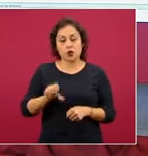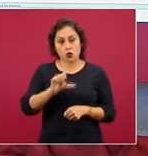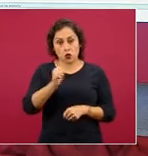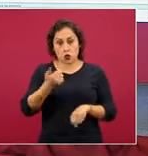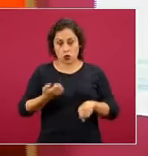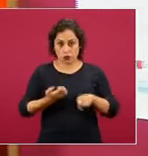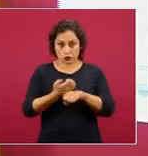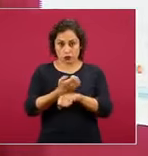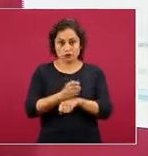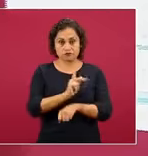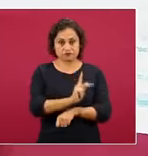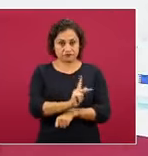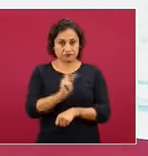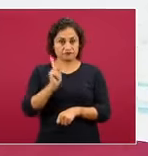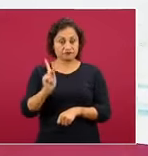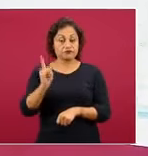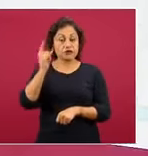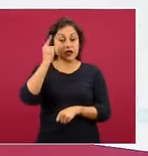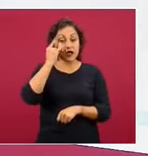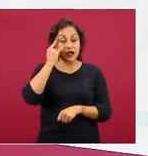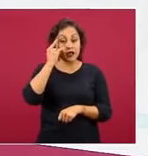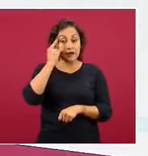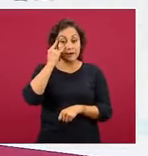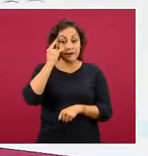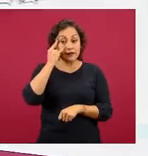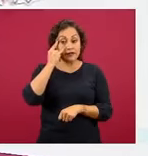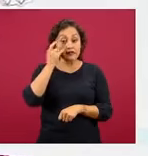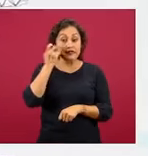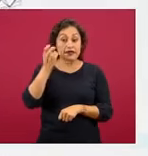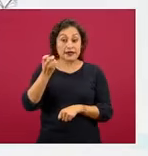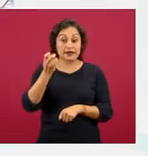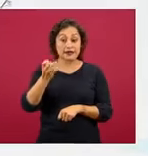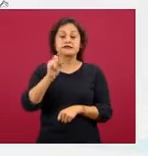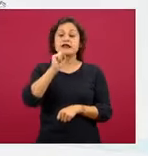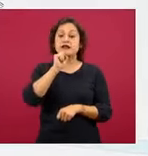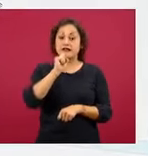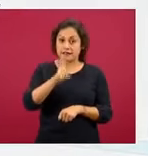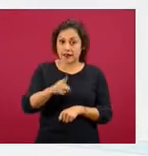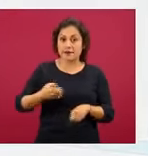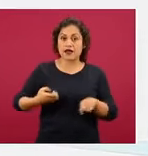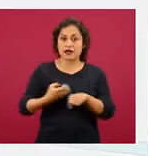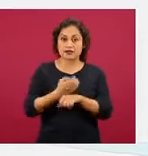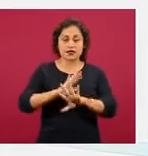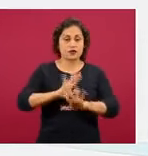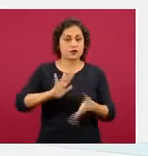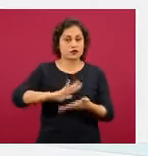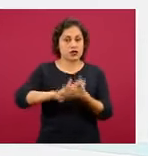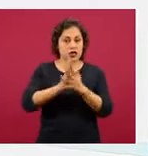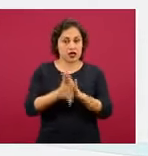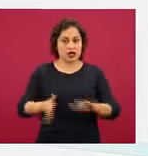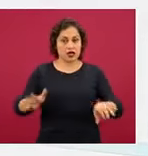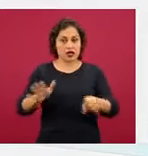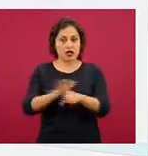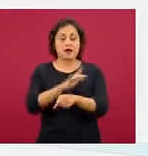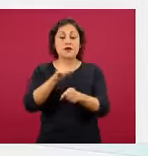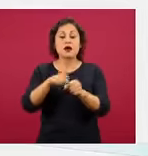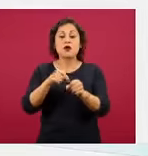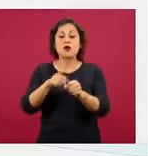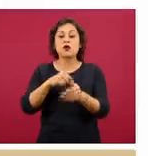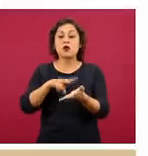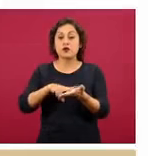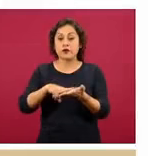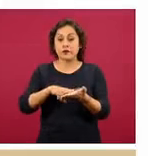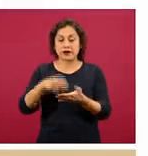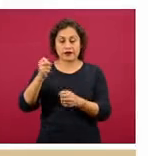en el caso de Campeche, en donde también es de estos estados que ya están en verde, se ve un gran pico, esto es de los picos